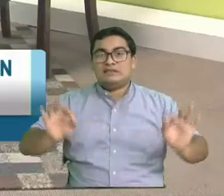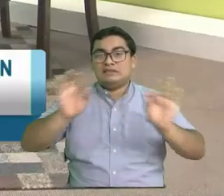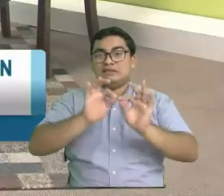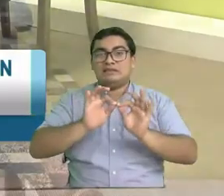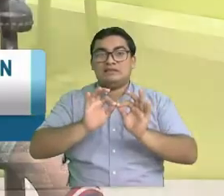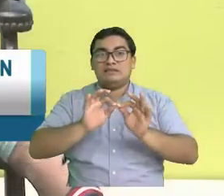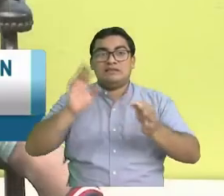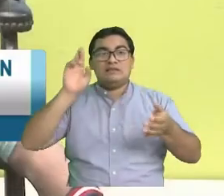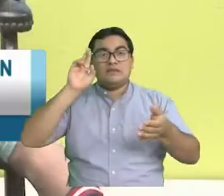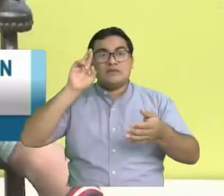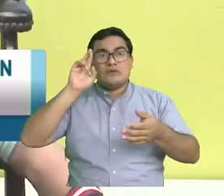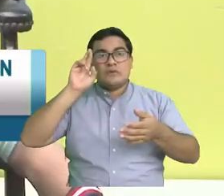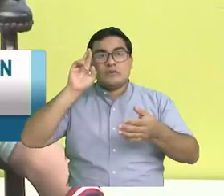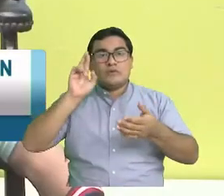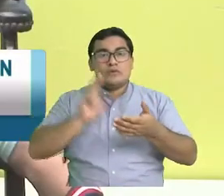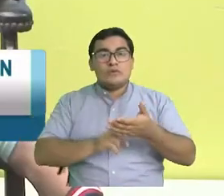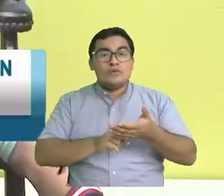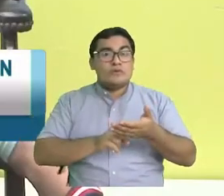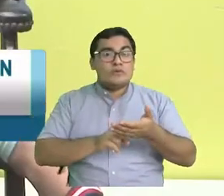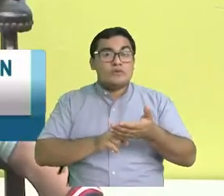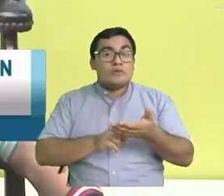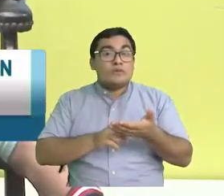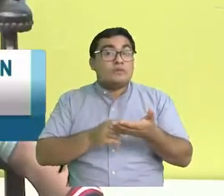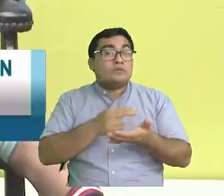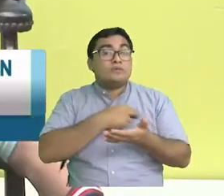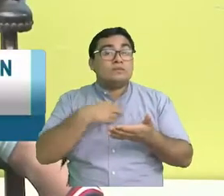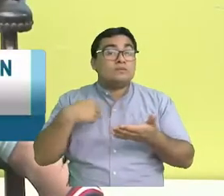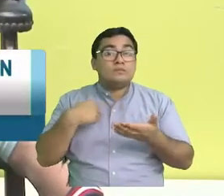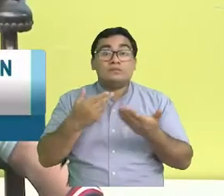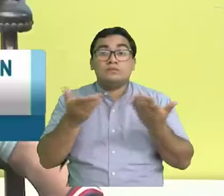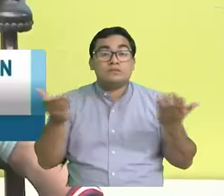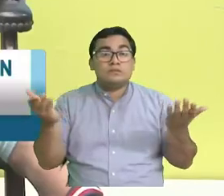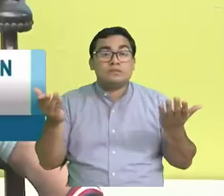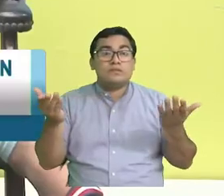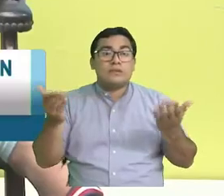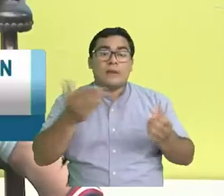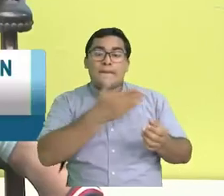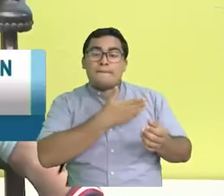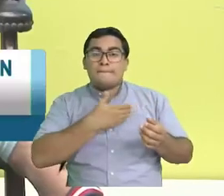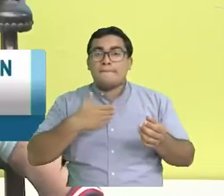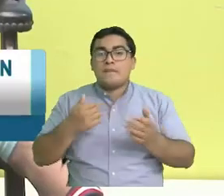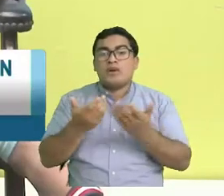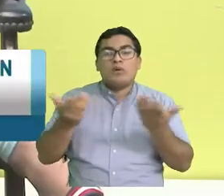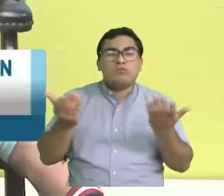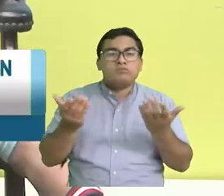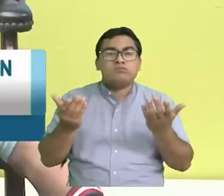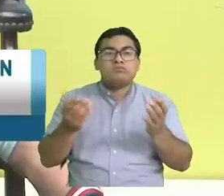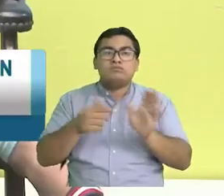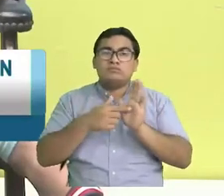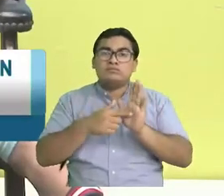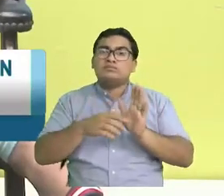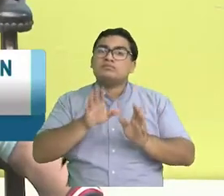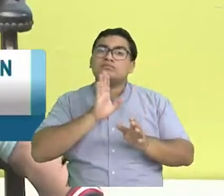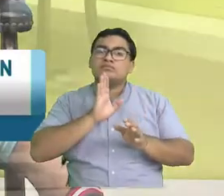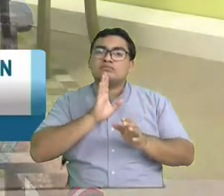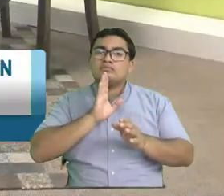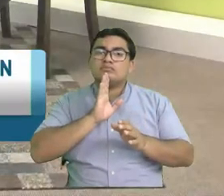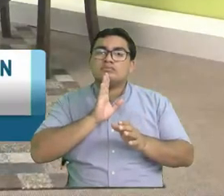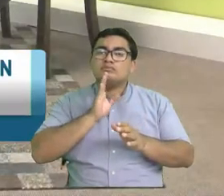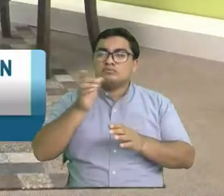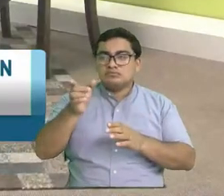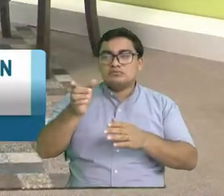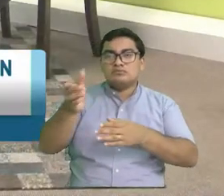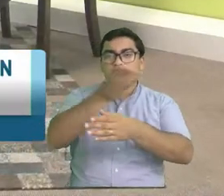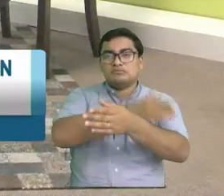puede prevenir. Lo que hay que hacer es como mejorar las condiciones. Vamos a hablar de eso que usted